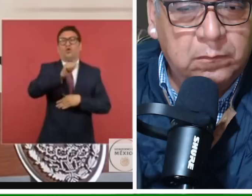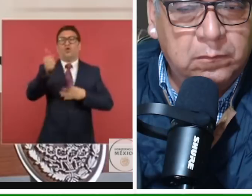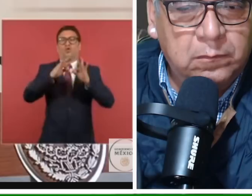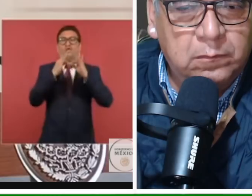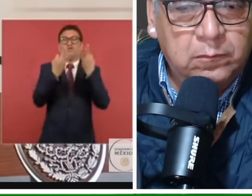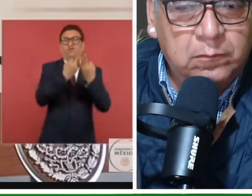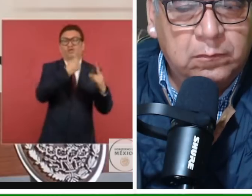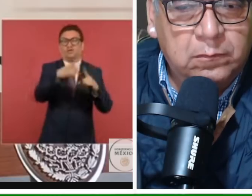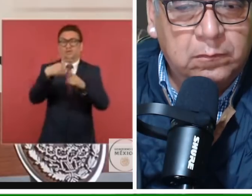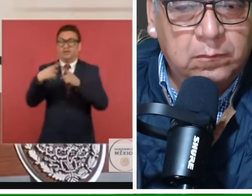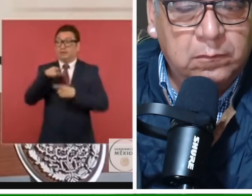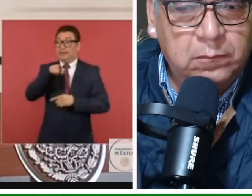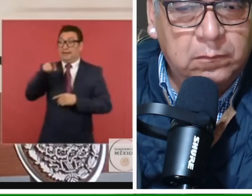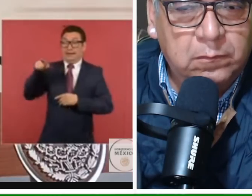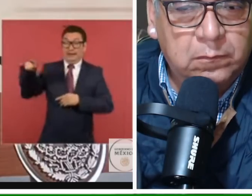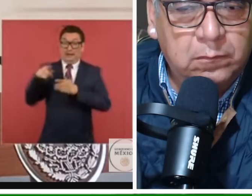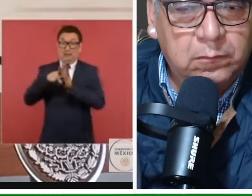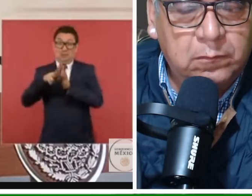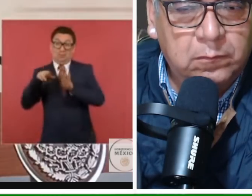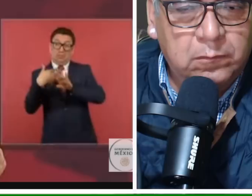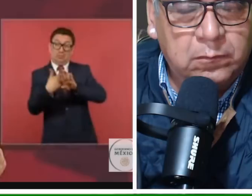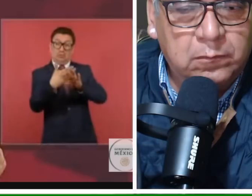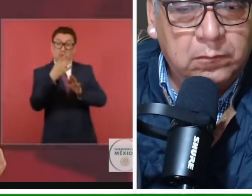pues ya no tiene efecto